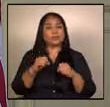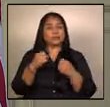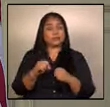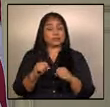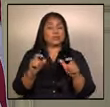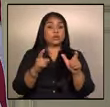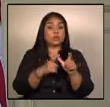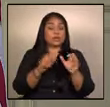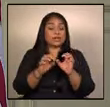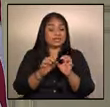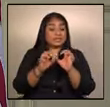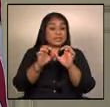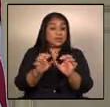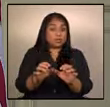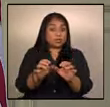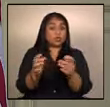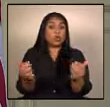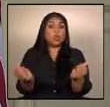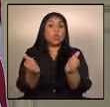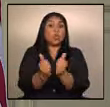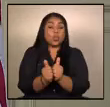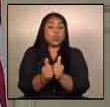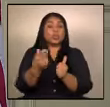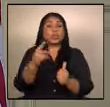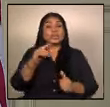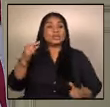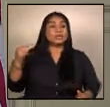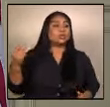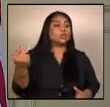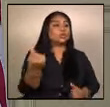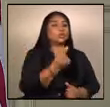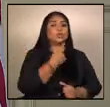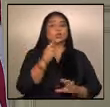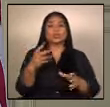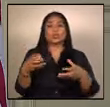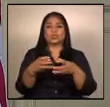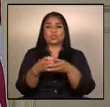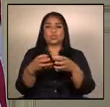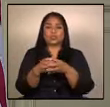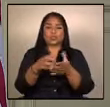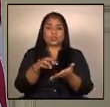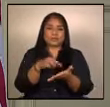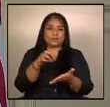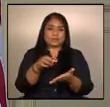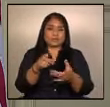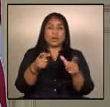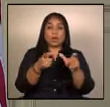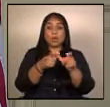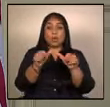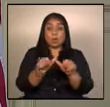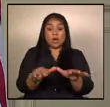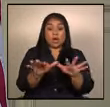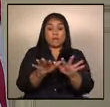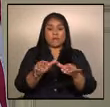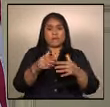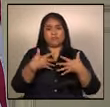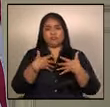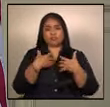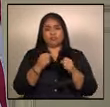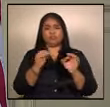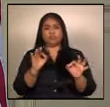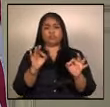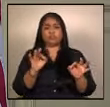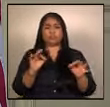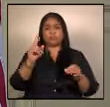el esfuerzo conjunto de todos los sectores del país. Con un medio ambiente sano, con